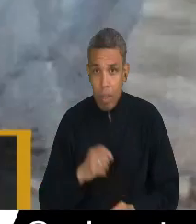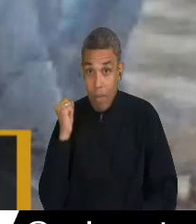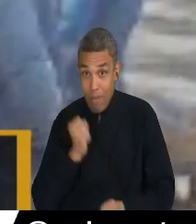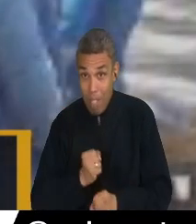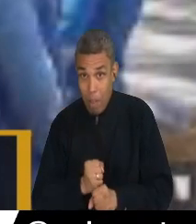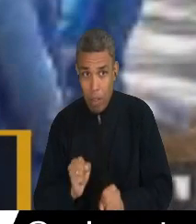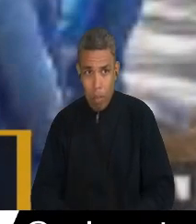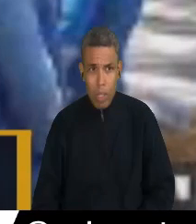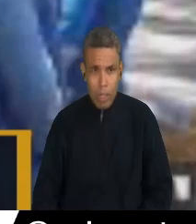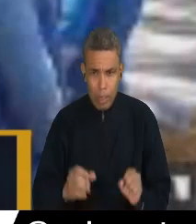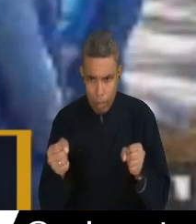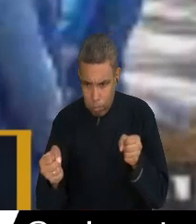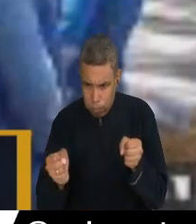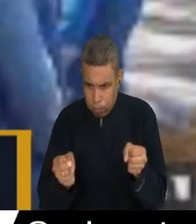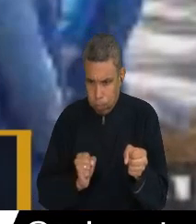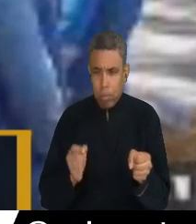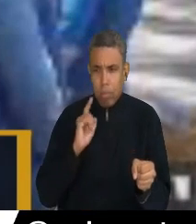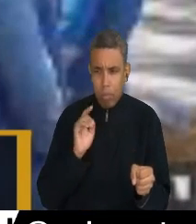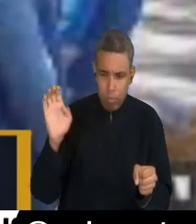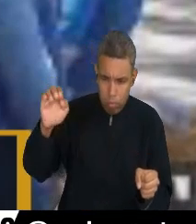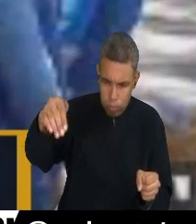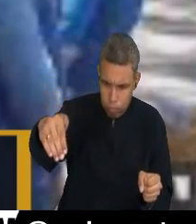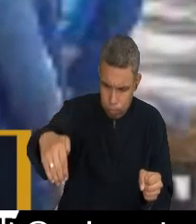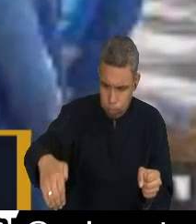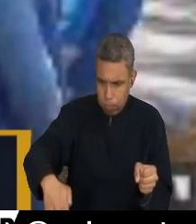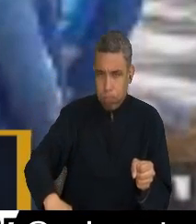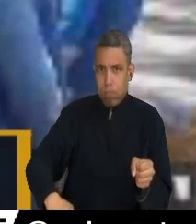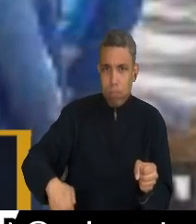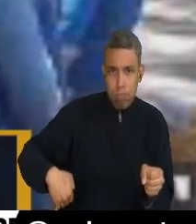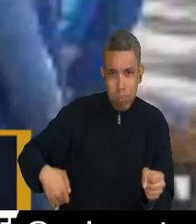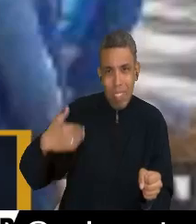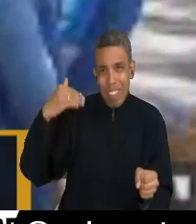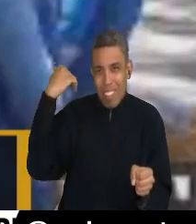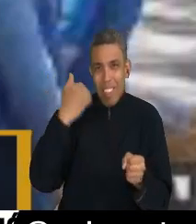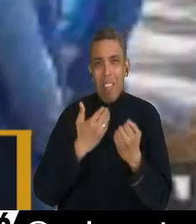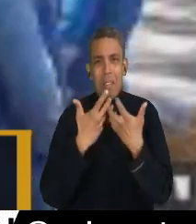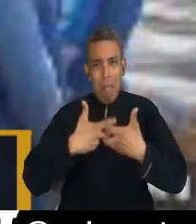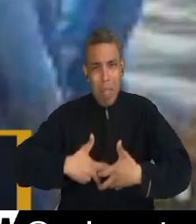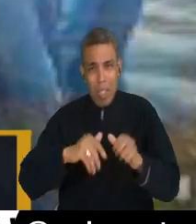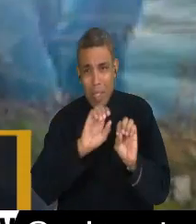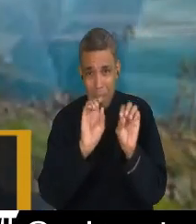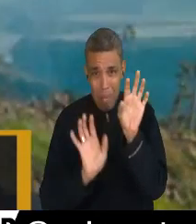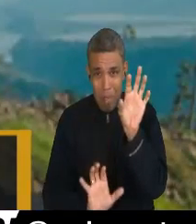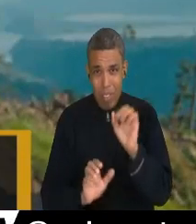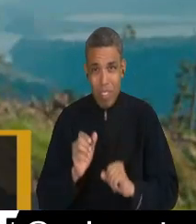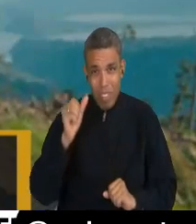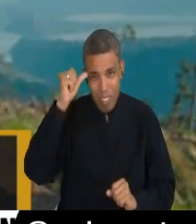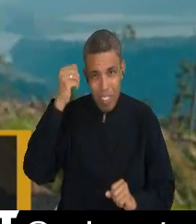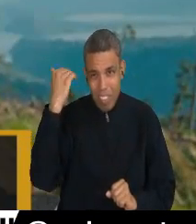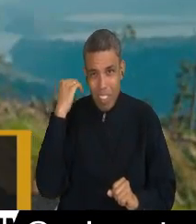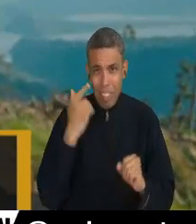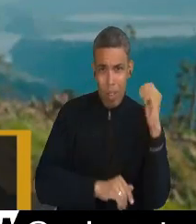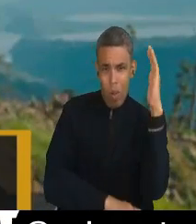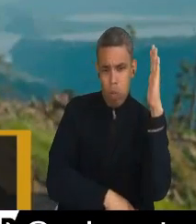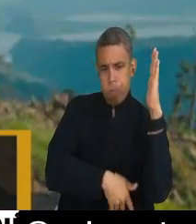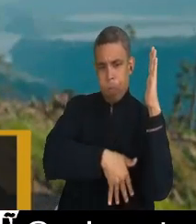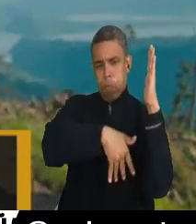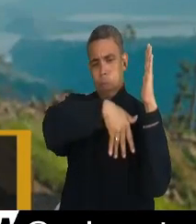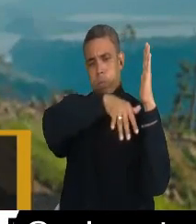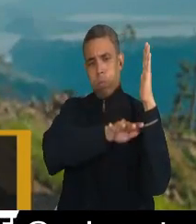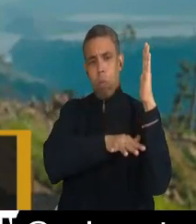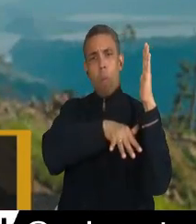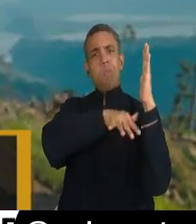completamente el paso en la vía sustitutiva que construyó ISAGEN con ocasión de la construcción de la central hidroeléctrica Sogamoso.